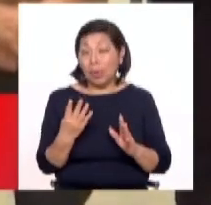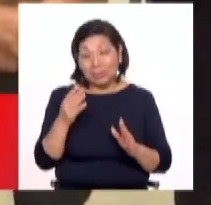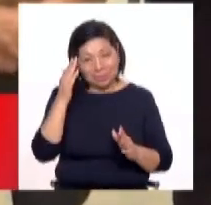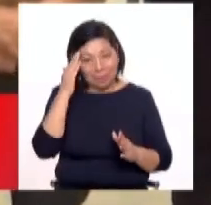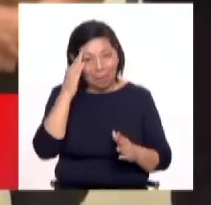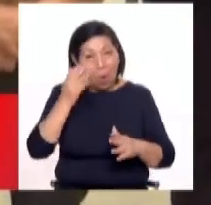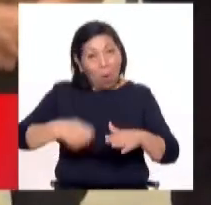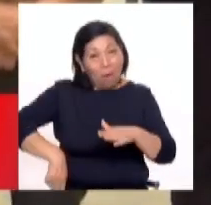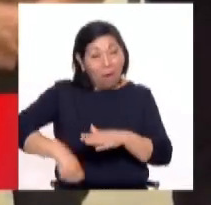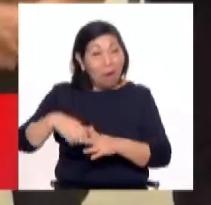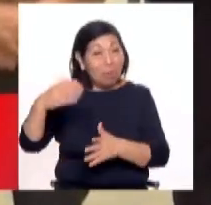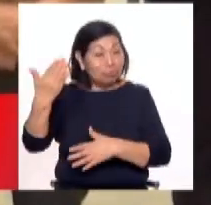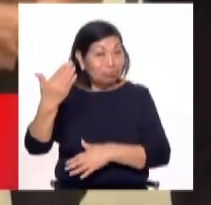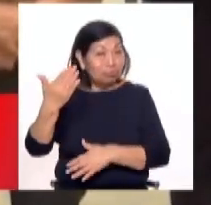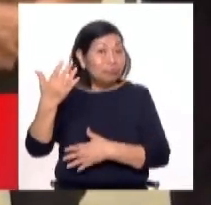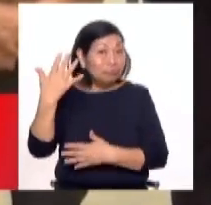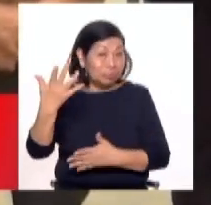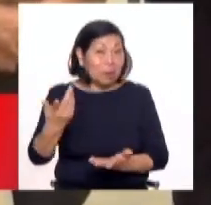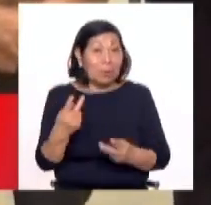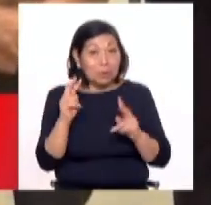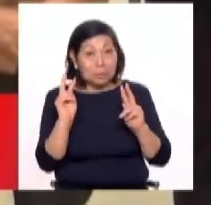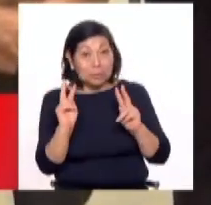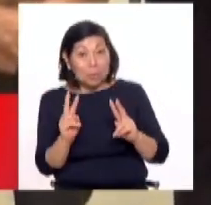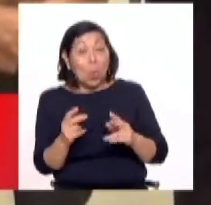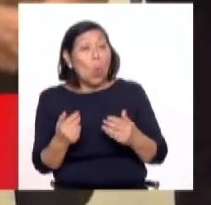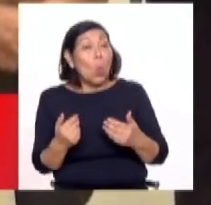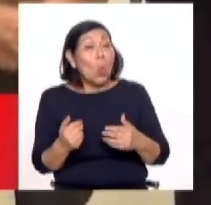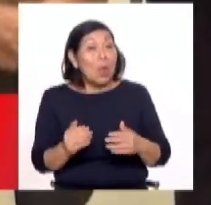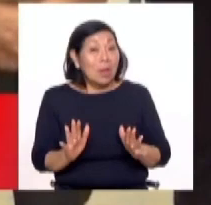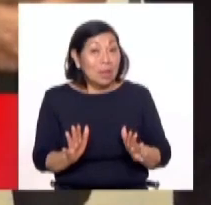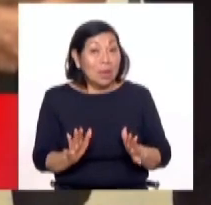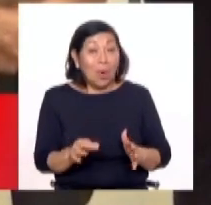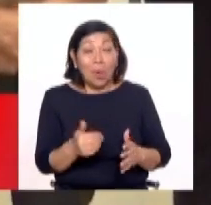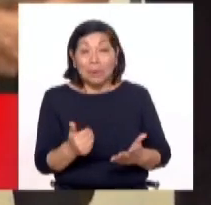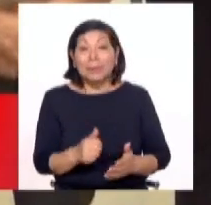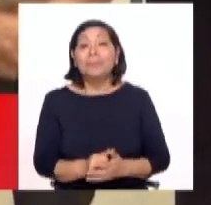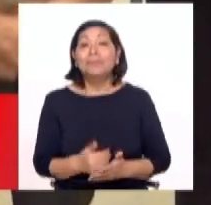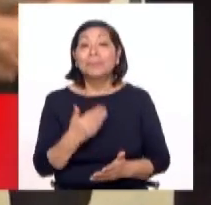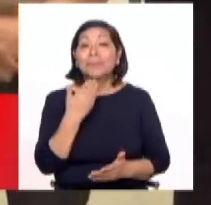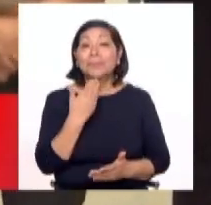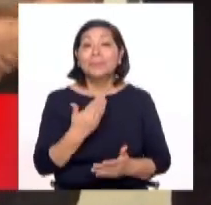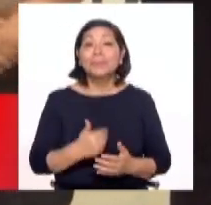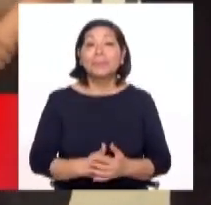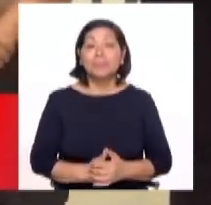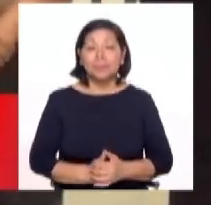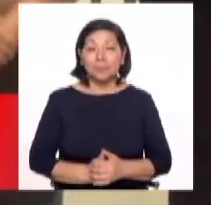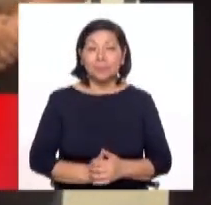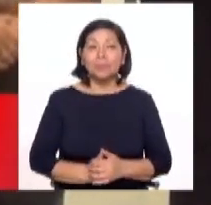ustedes, inicia el partido y estamos a la expectativa de cualquier otra disposición. Muchas gracias.